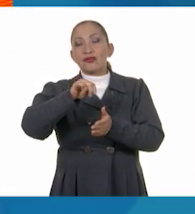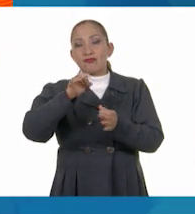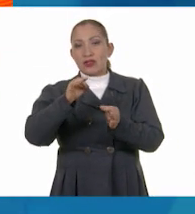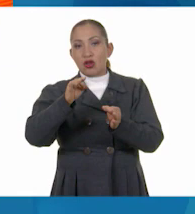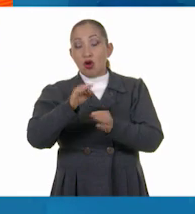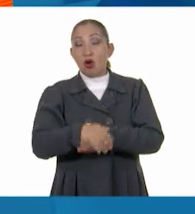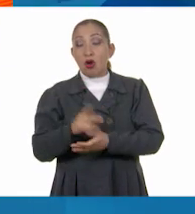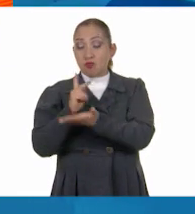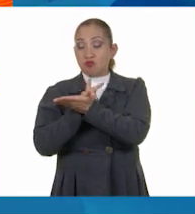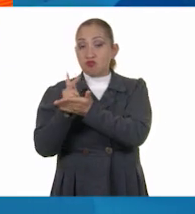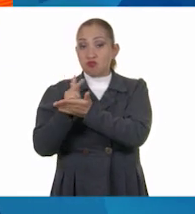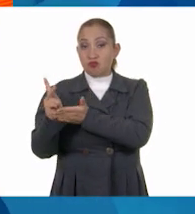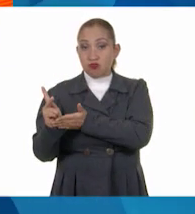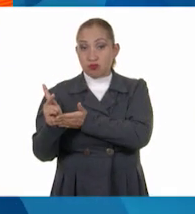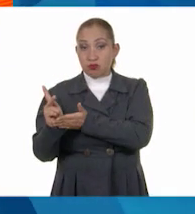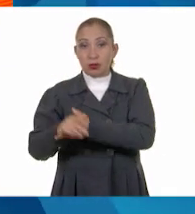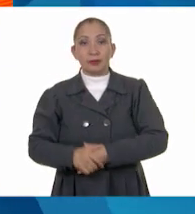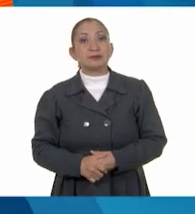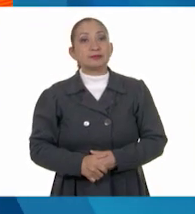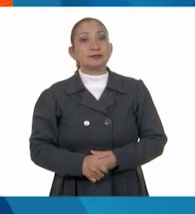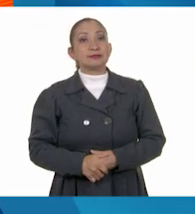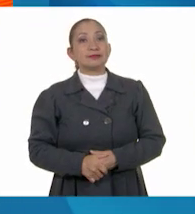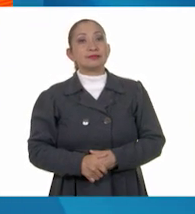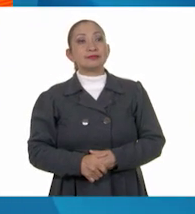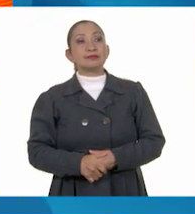un plumón,